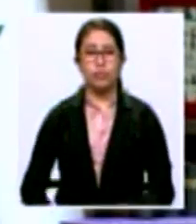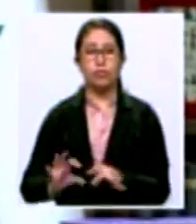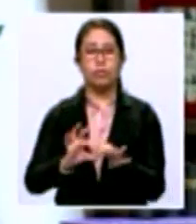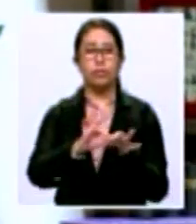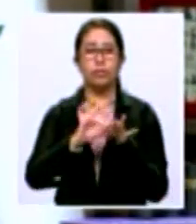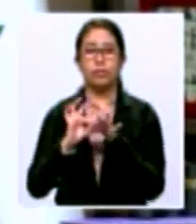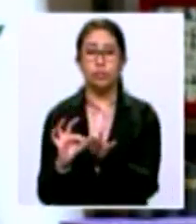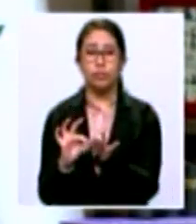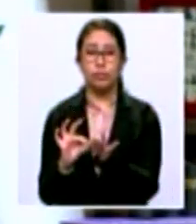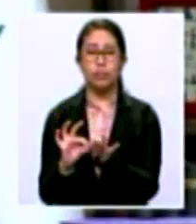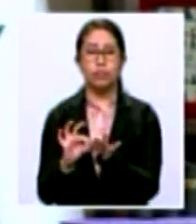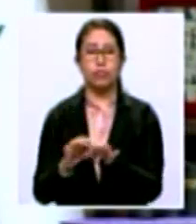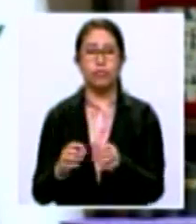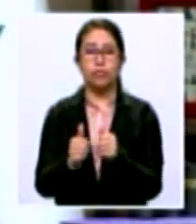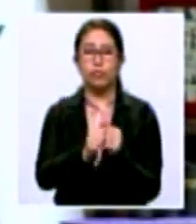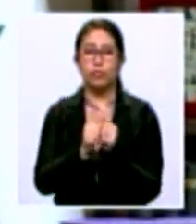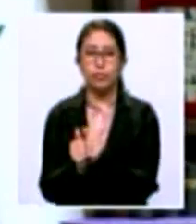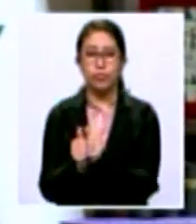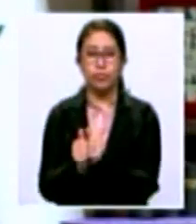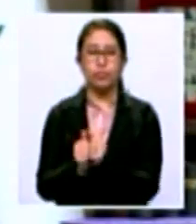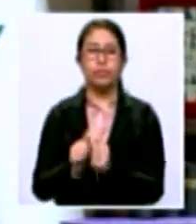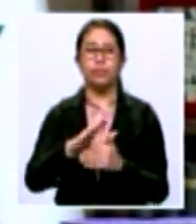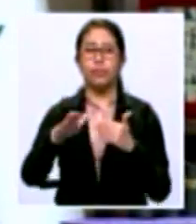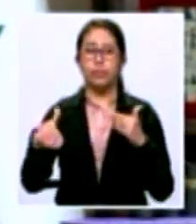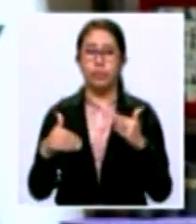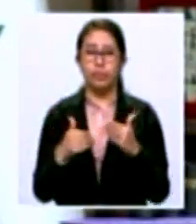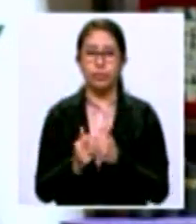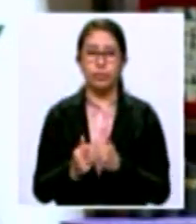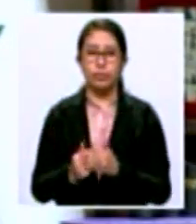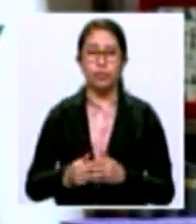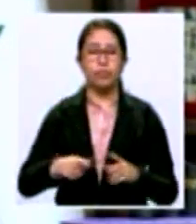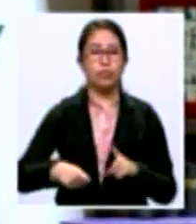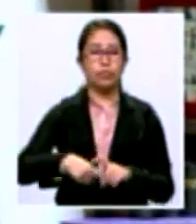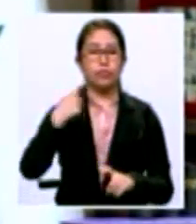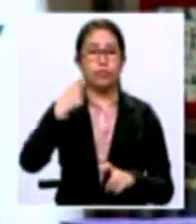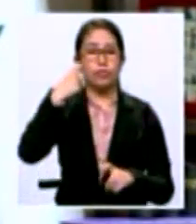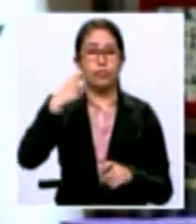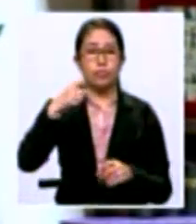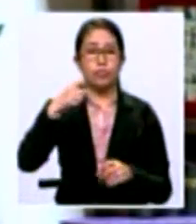Juntos, unidos, todos, vamos a vencer el virus.